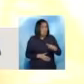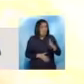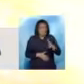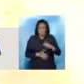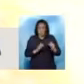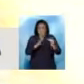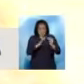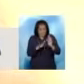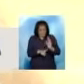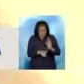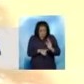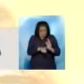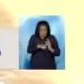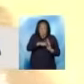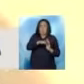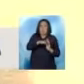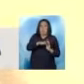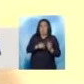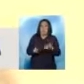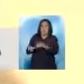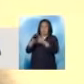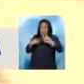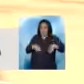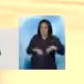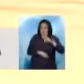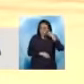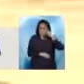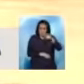todo. Hasta aquí tienen que venir efectivos de la